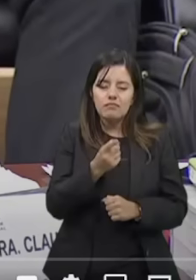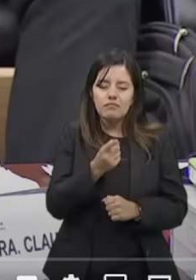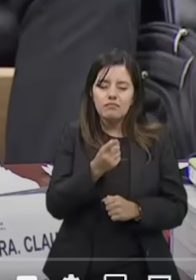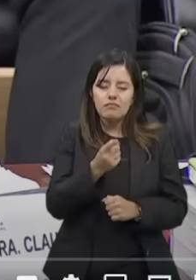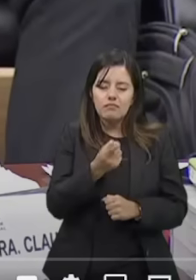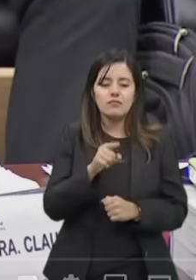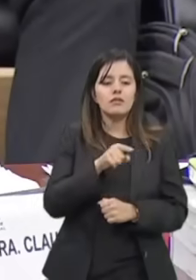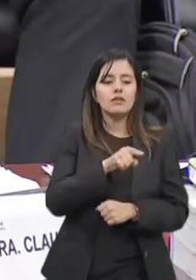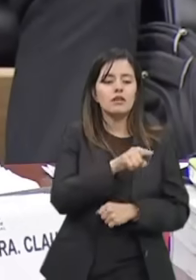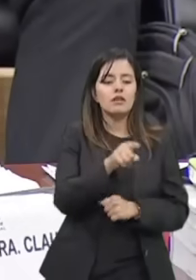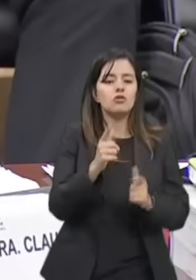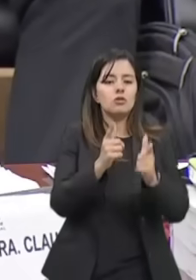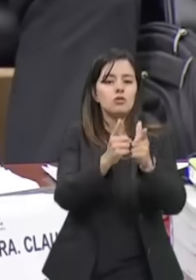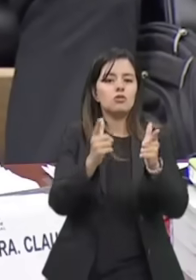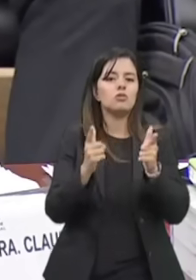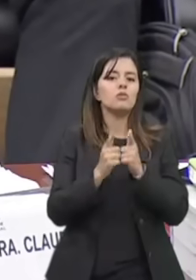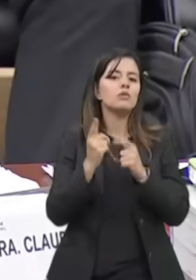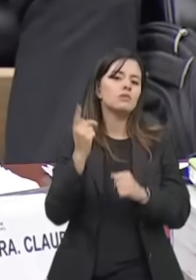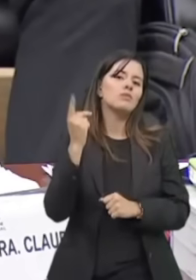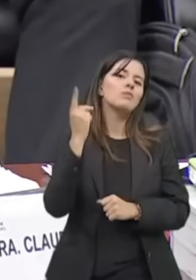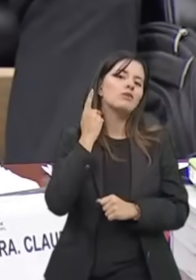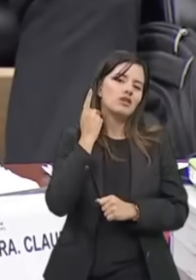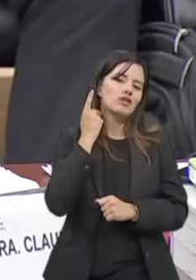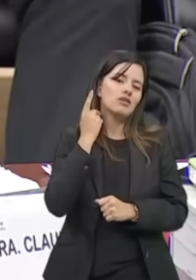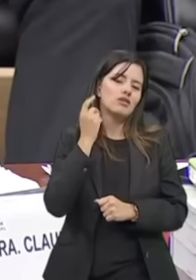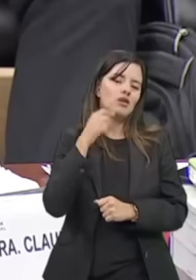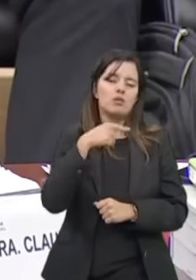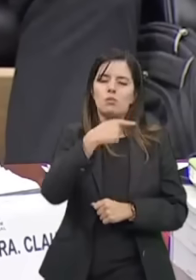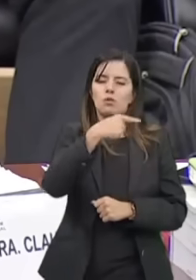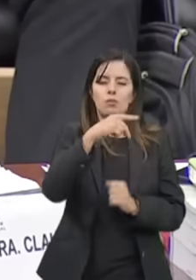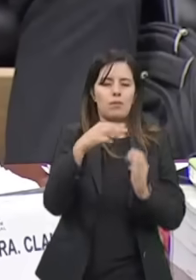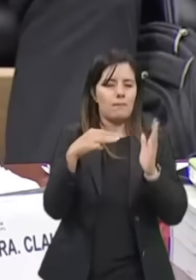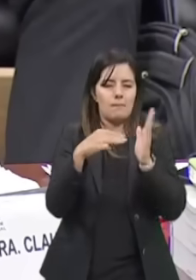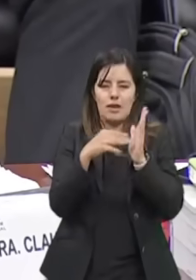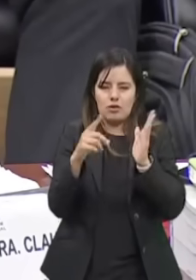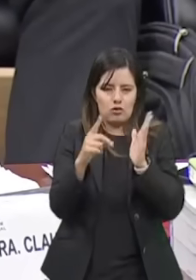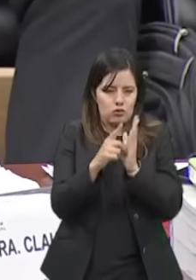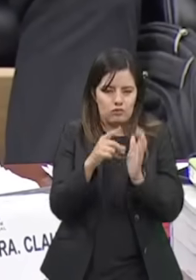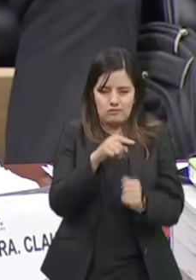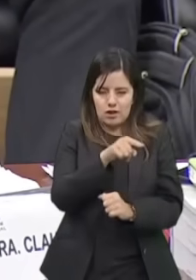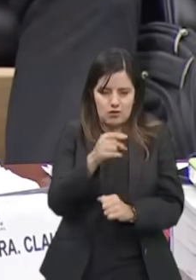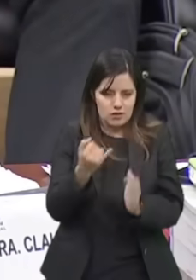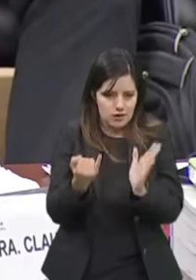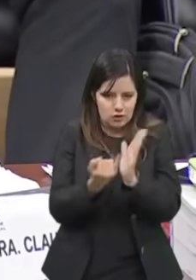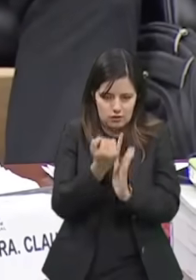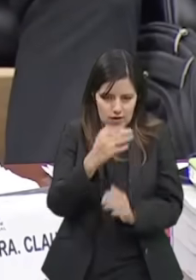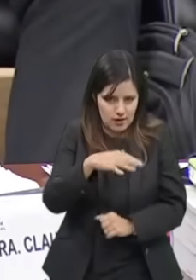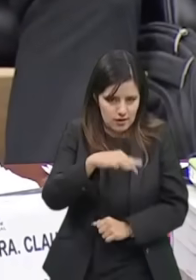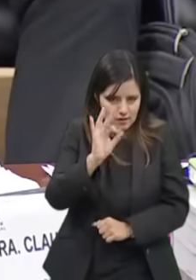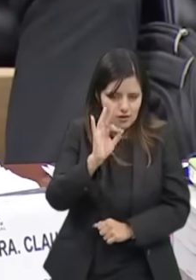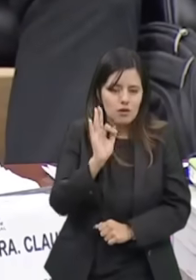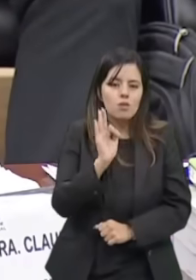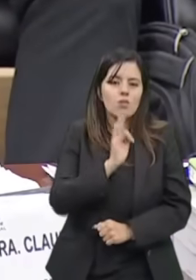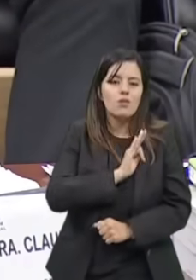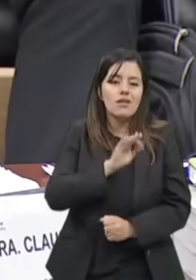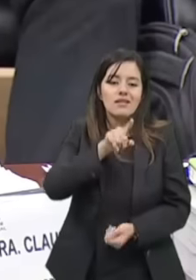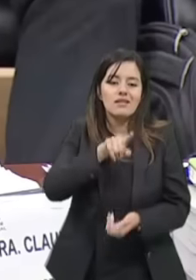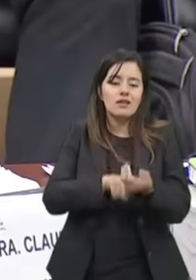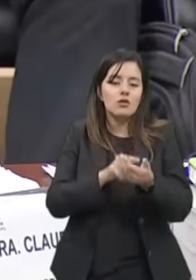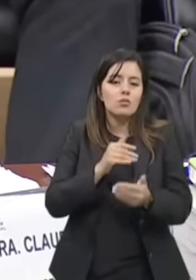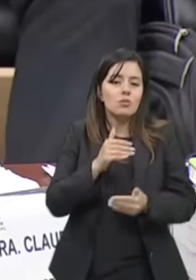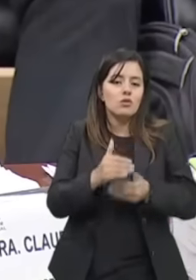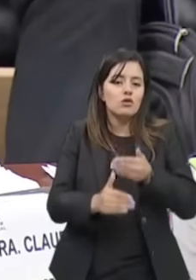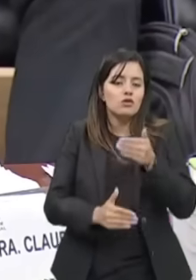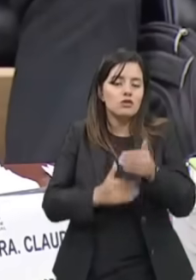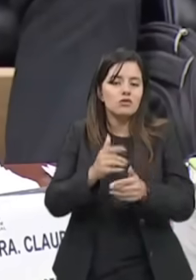la consejera Claudia Zavala. Bajo el método que ellos mismos definan, pueden desarrollar procesos partidistas